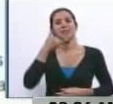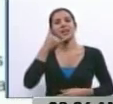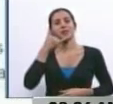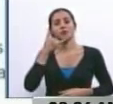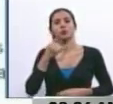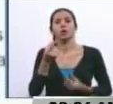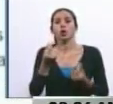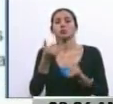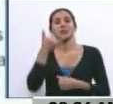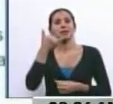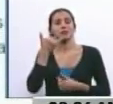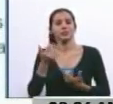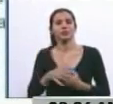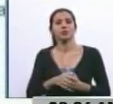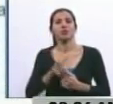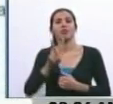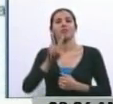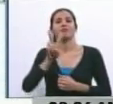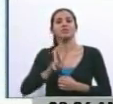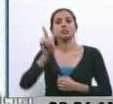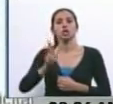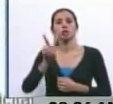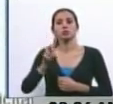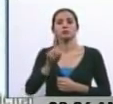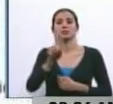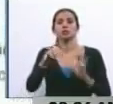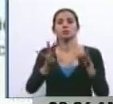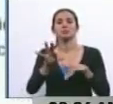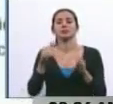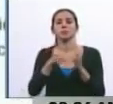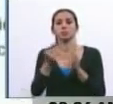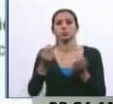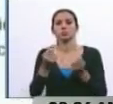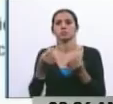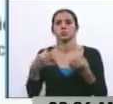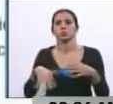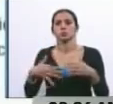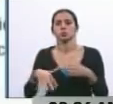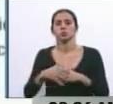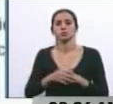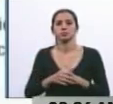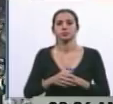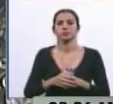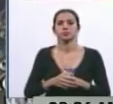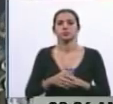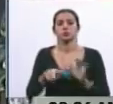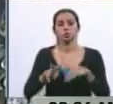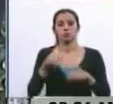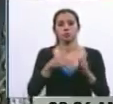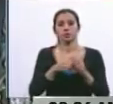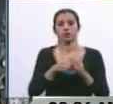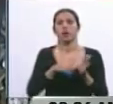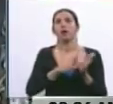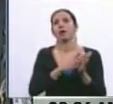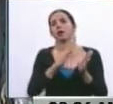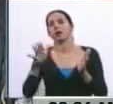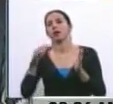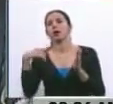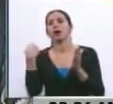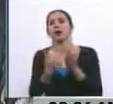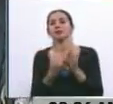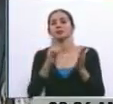de los teléfonos. El Victoria tiene un costo de 113 mil bolívares. Jorge Luis Bastidas. Tenemos teléfonos desde 12 mil hasta